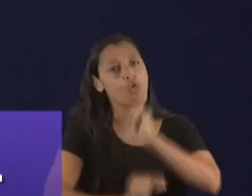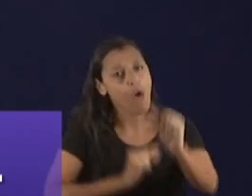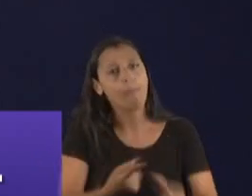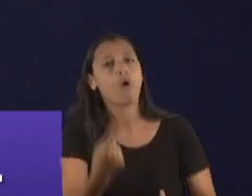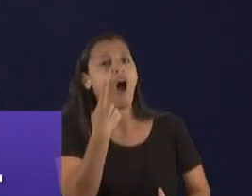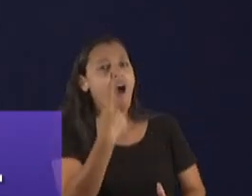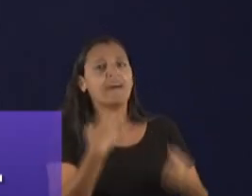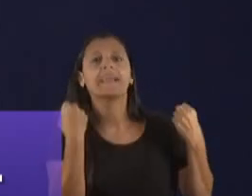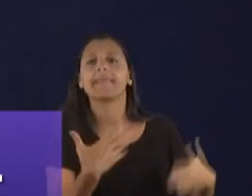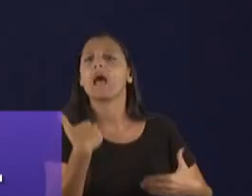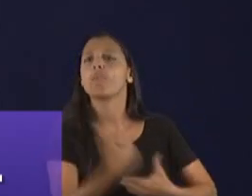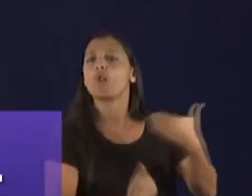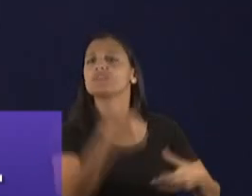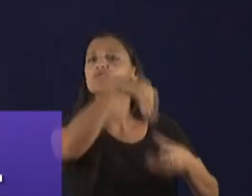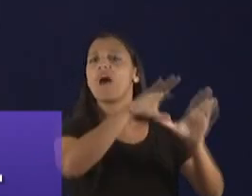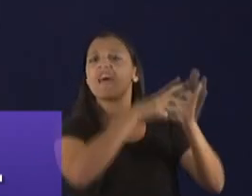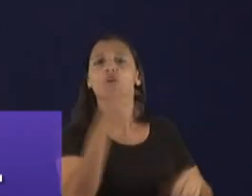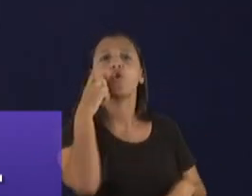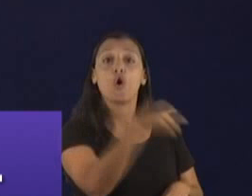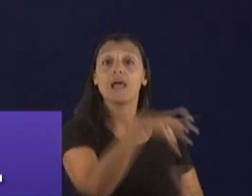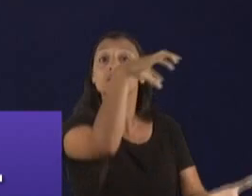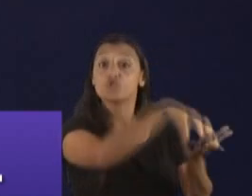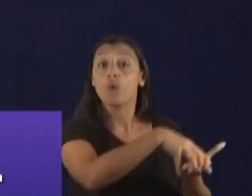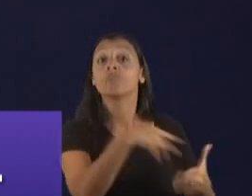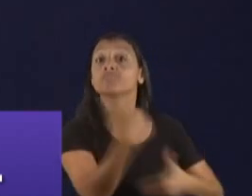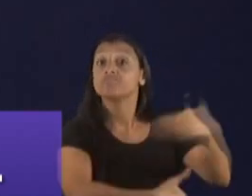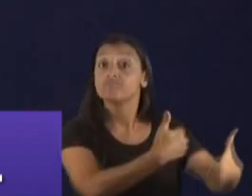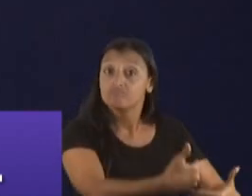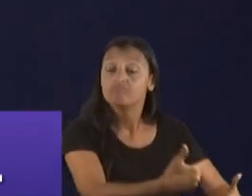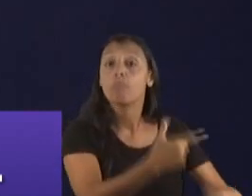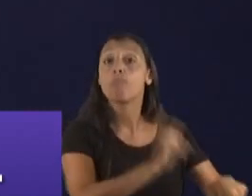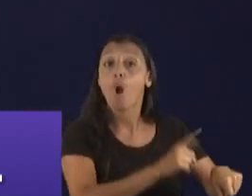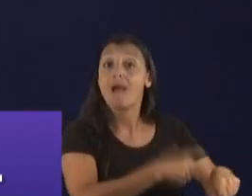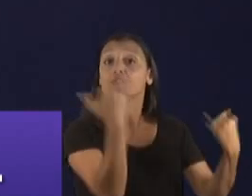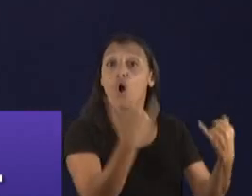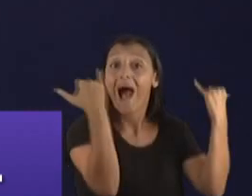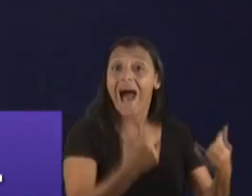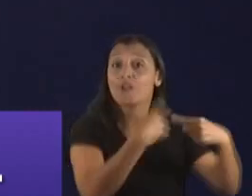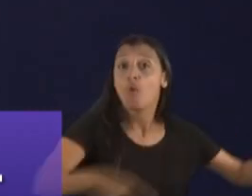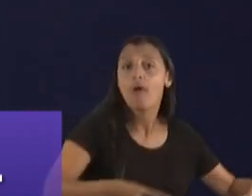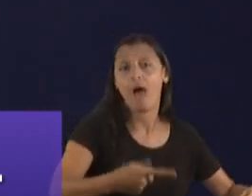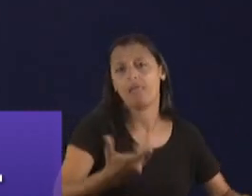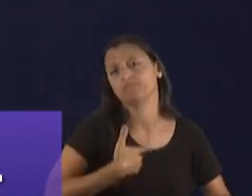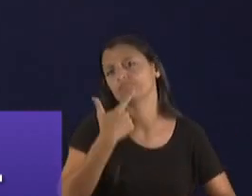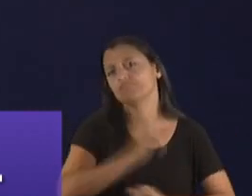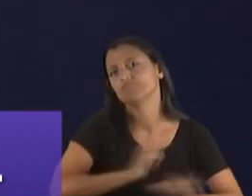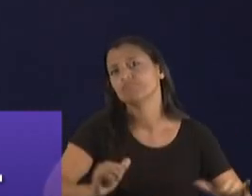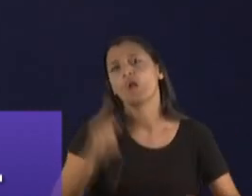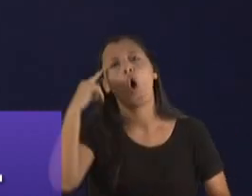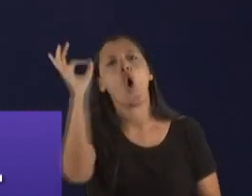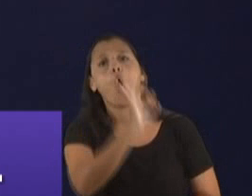paso del trámite legislativo. Cuando avance te podré ir dando alguna precisión de qué opinamos de cada paso. Por